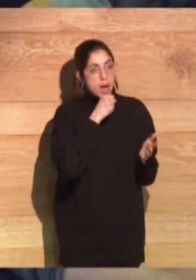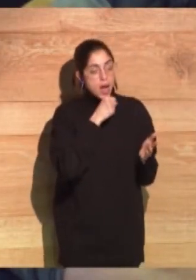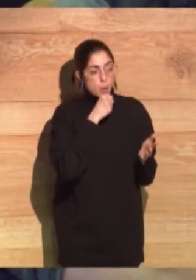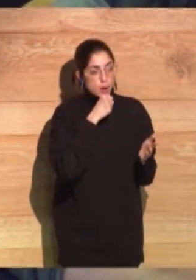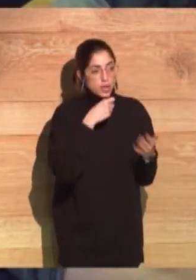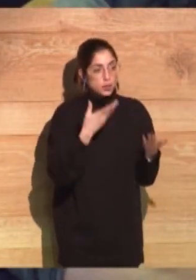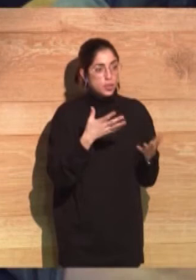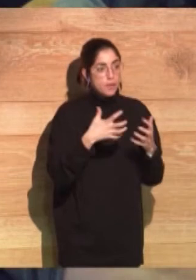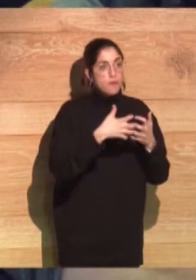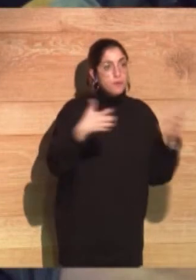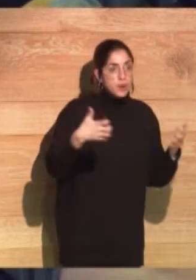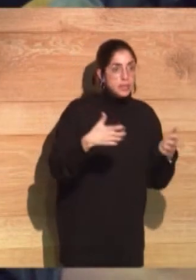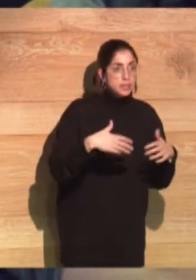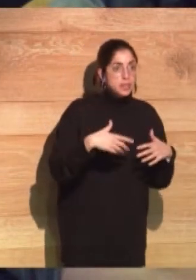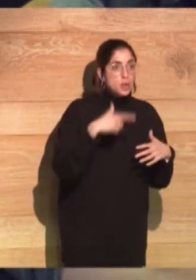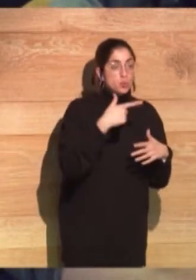nietos?